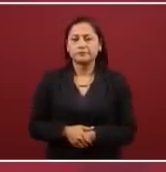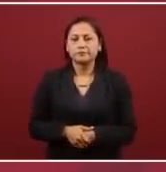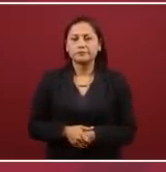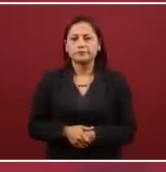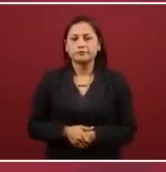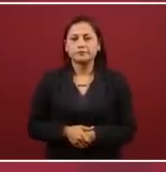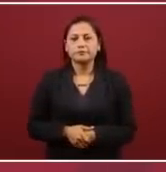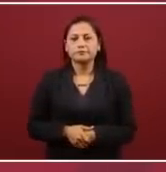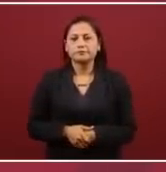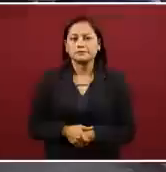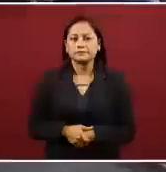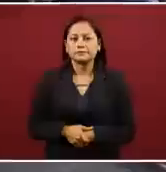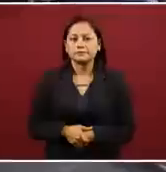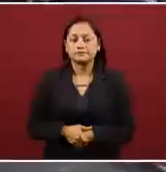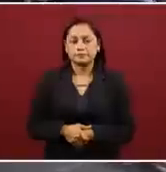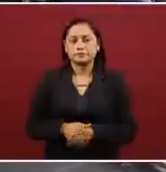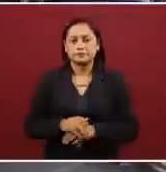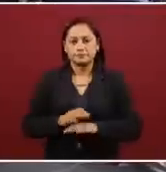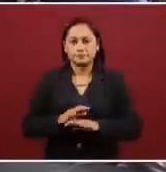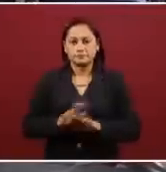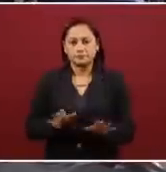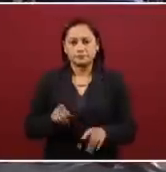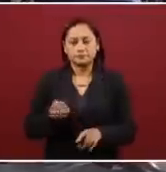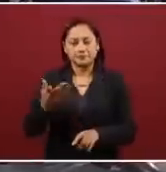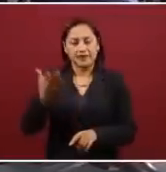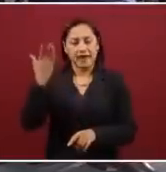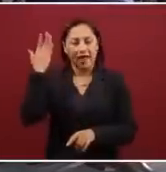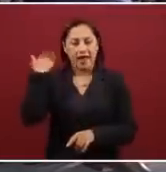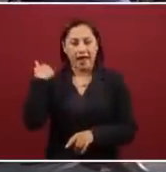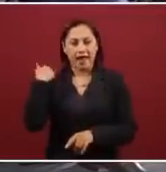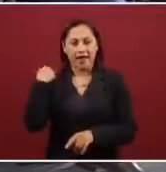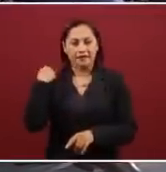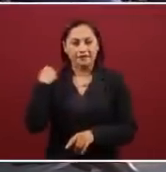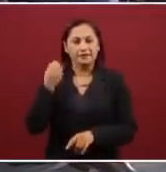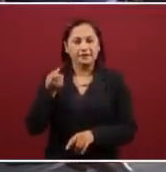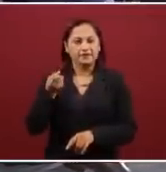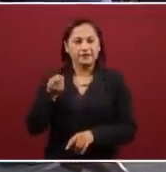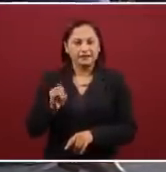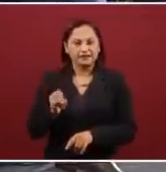Se esmeraron en eso. Bueno, ahora